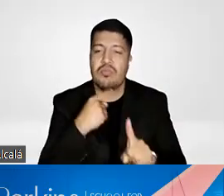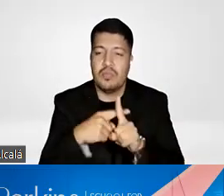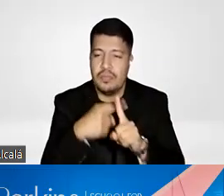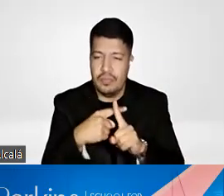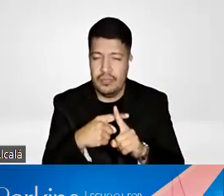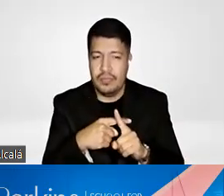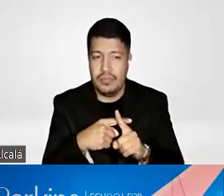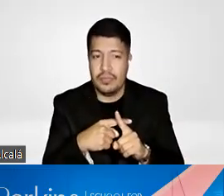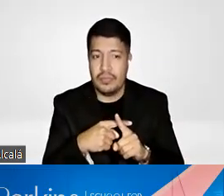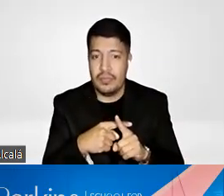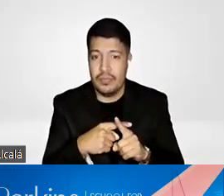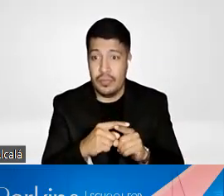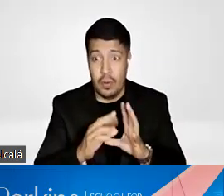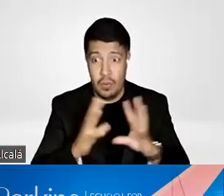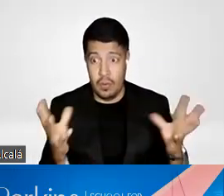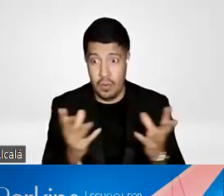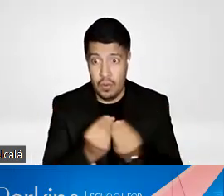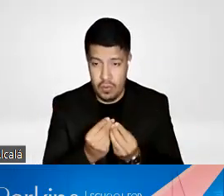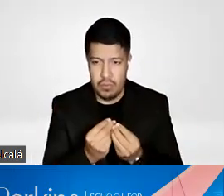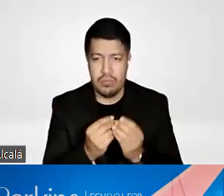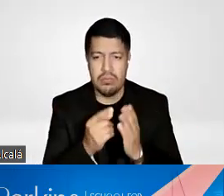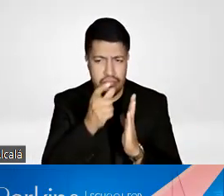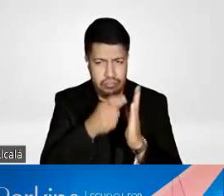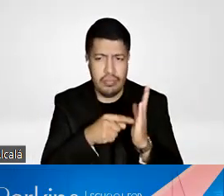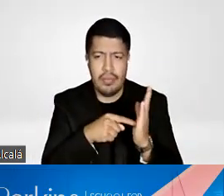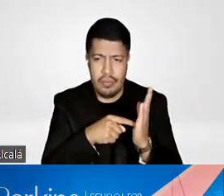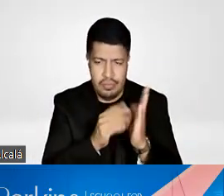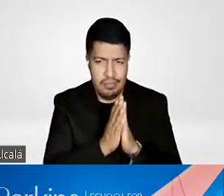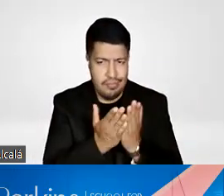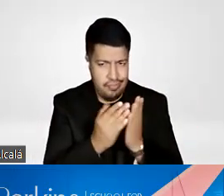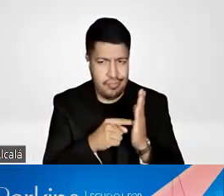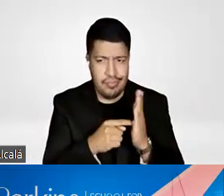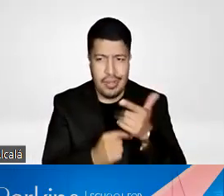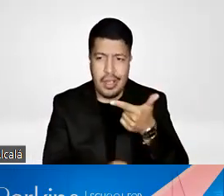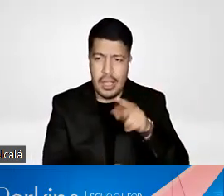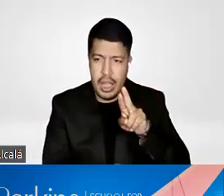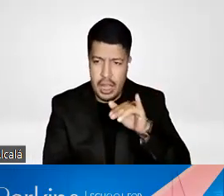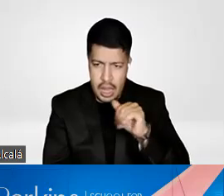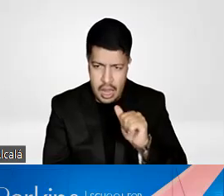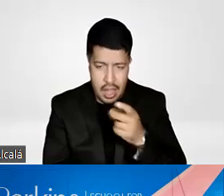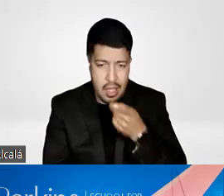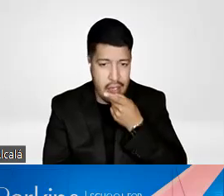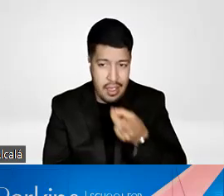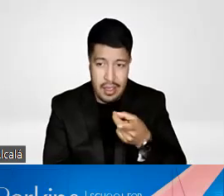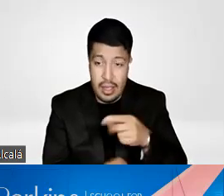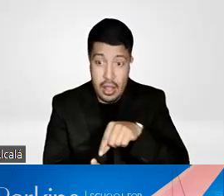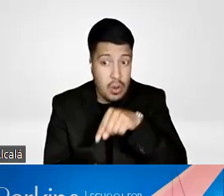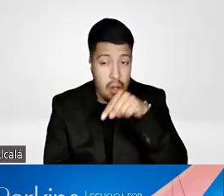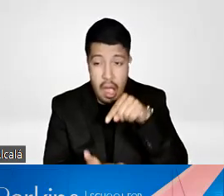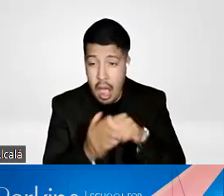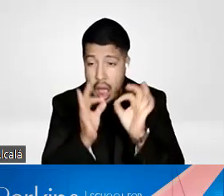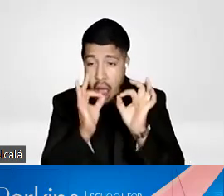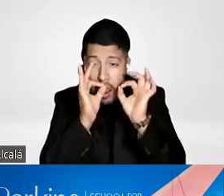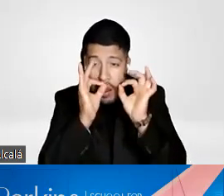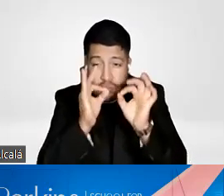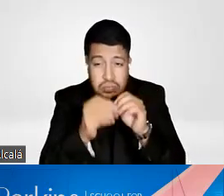las guías que manejamos pues nos dicen o nos recomiendan que el sitio ideal para realizar el cuidado y seguimiento del crecimiento y